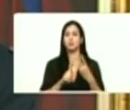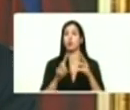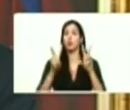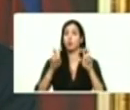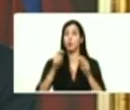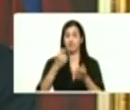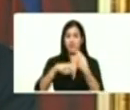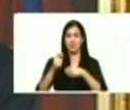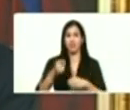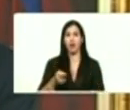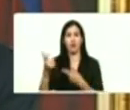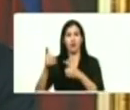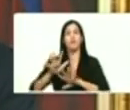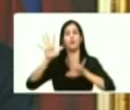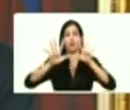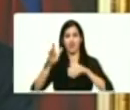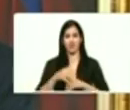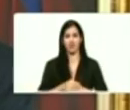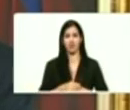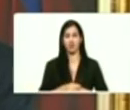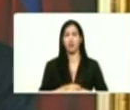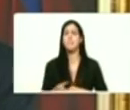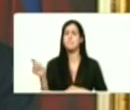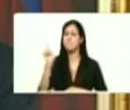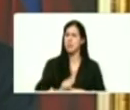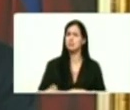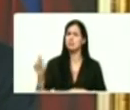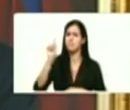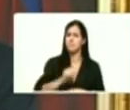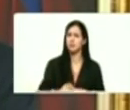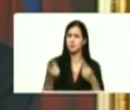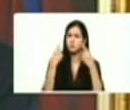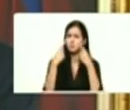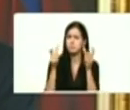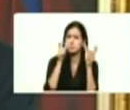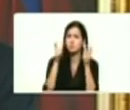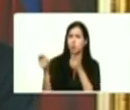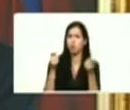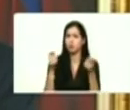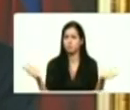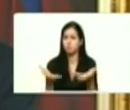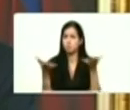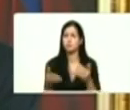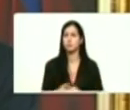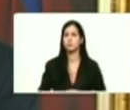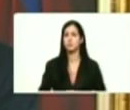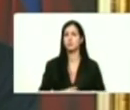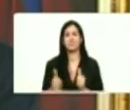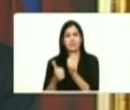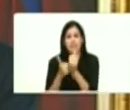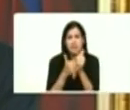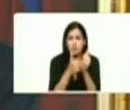exportaciones trabajadas mes por mes promoviéndolas precisándolas